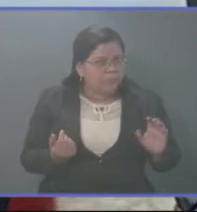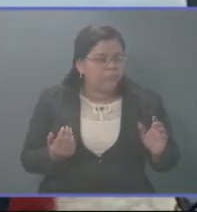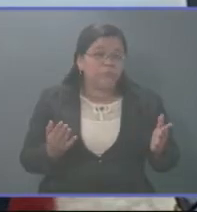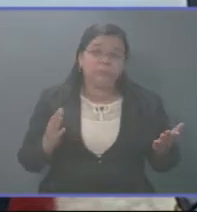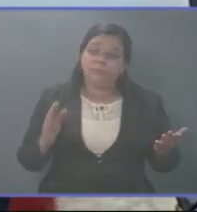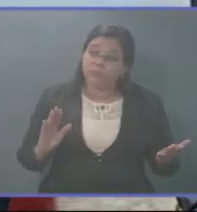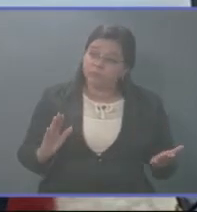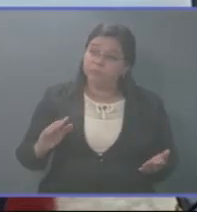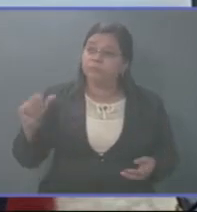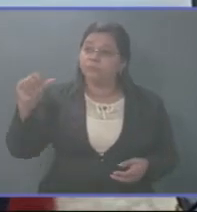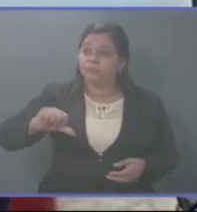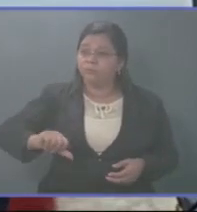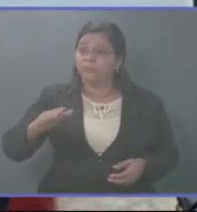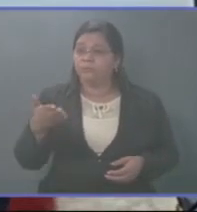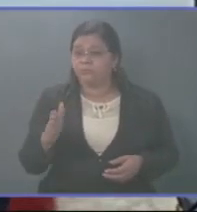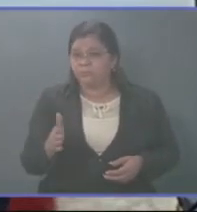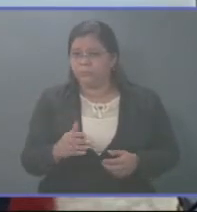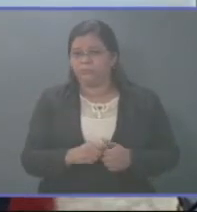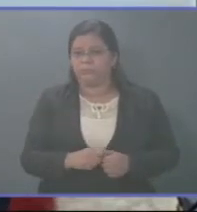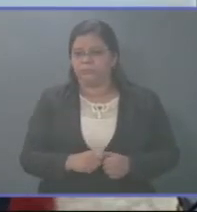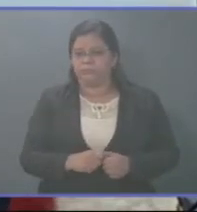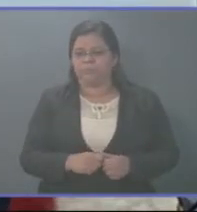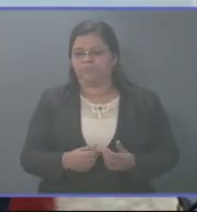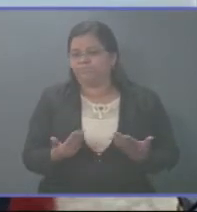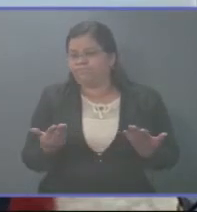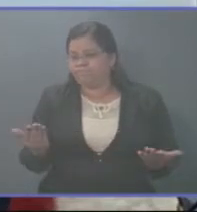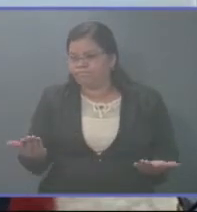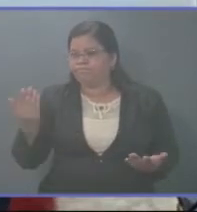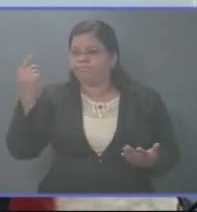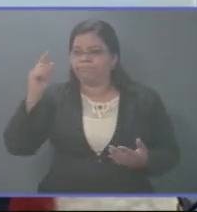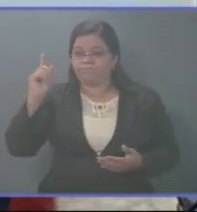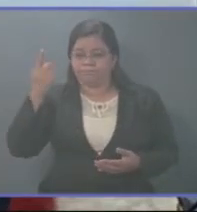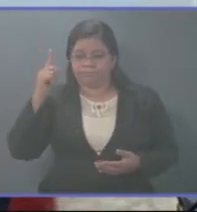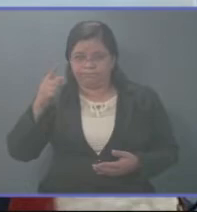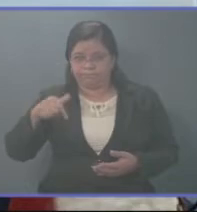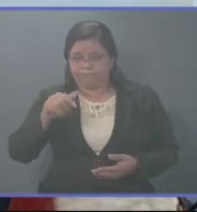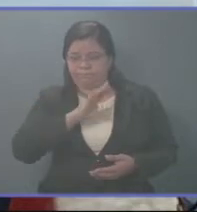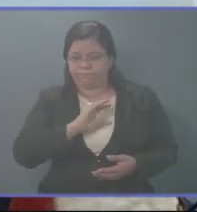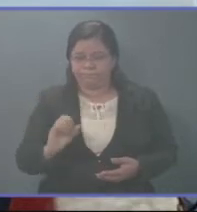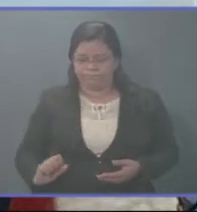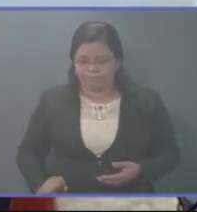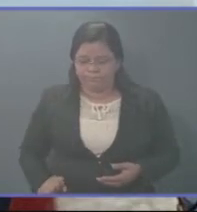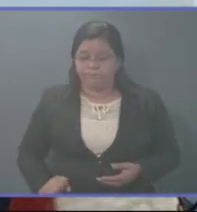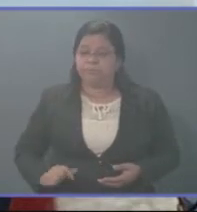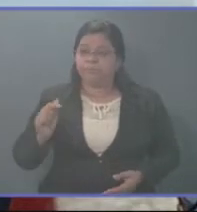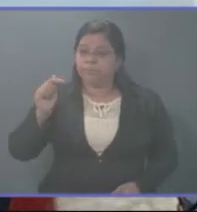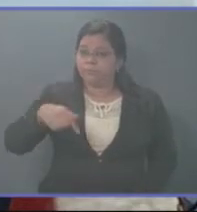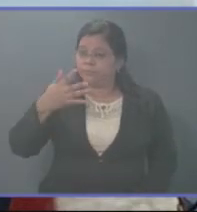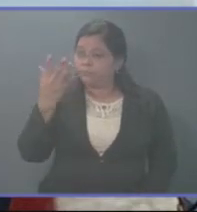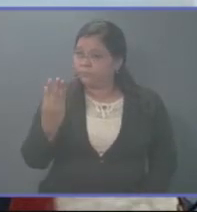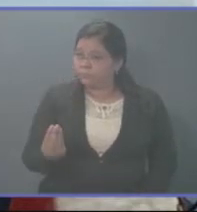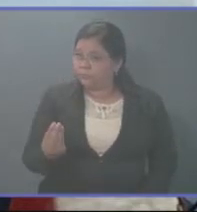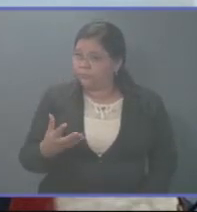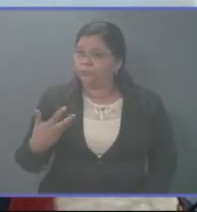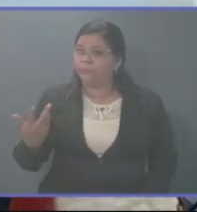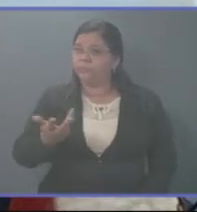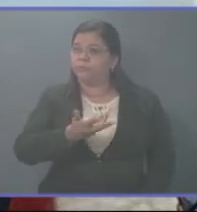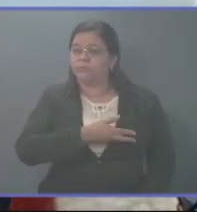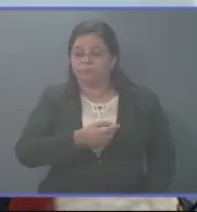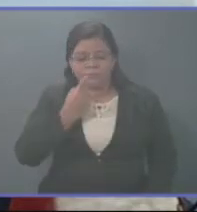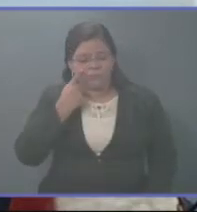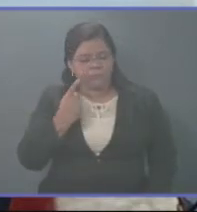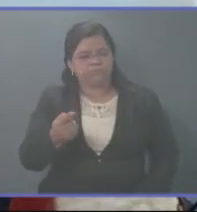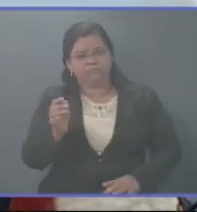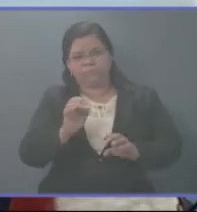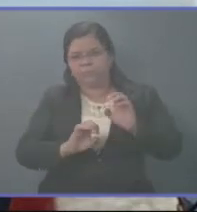mal administrando en ese sentido? Así que el Magisterio Nacional, repito, este día debe de ver, debe de